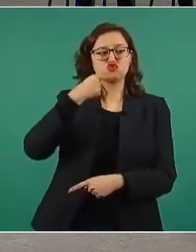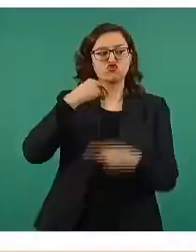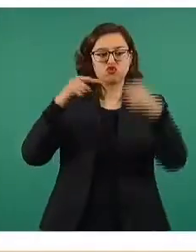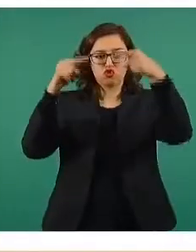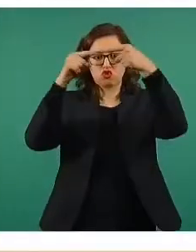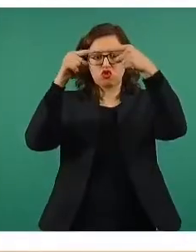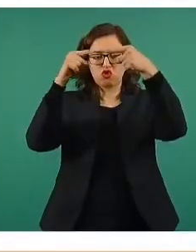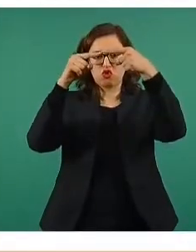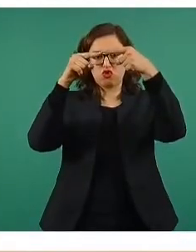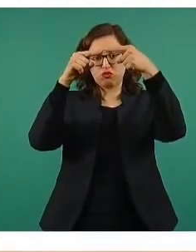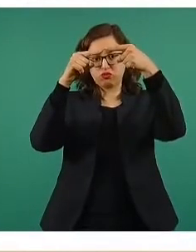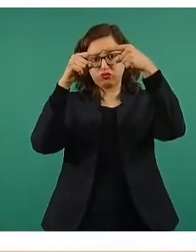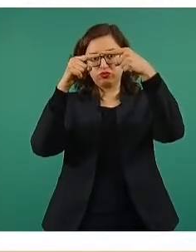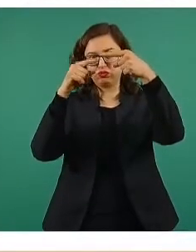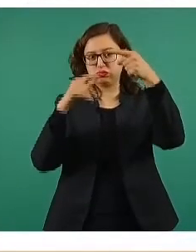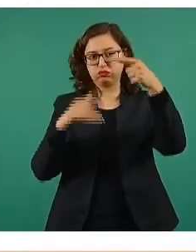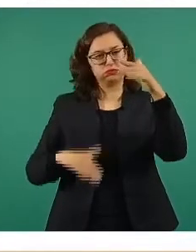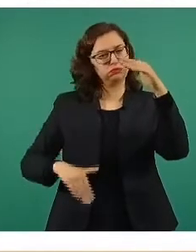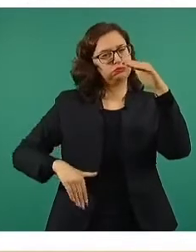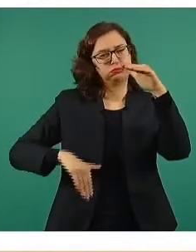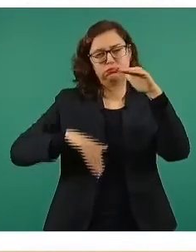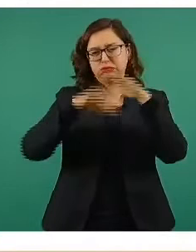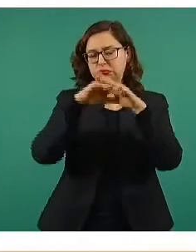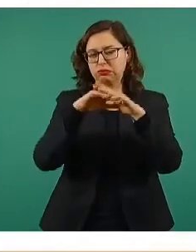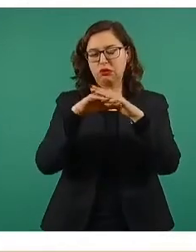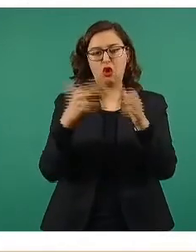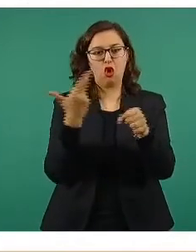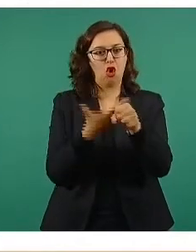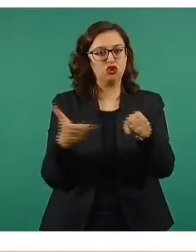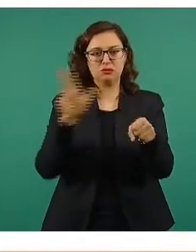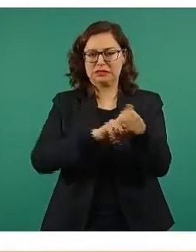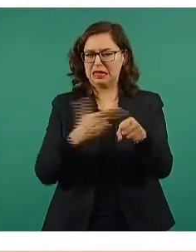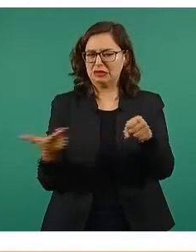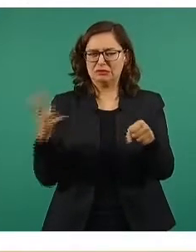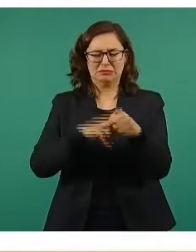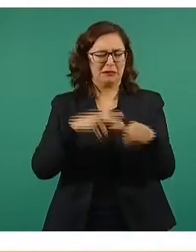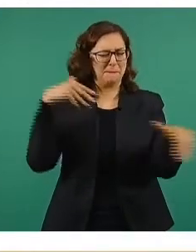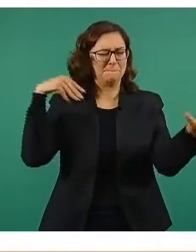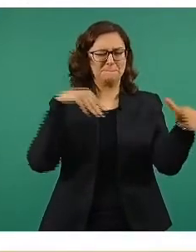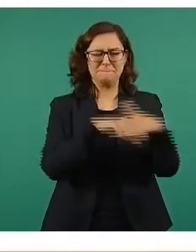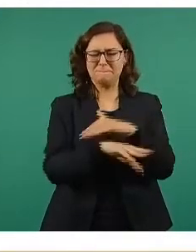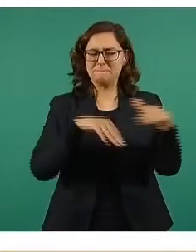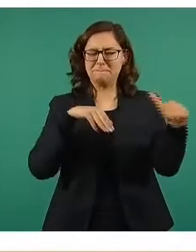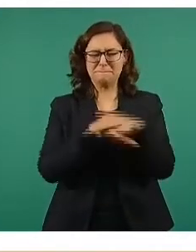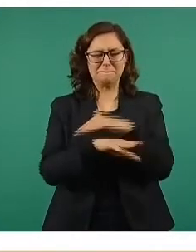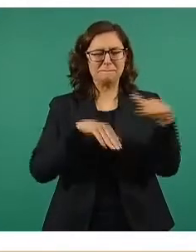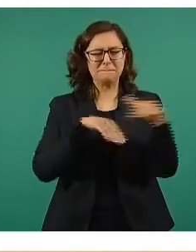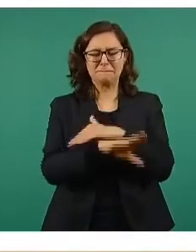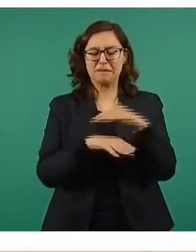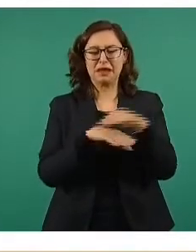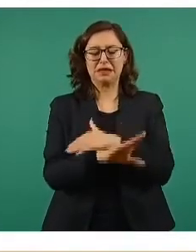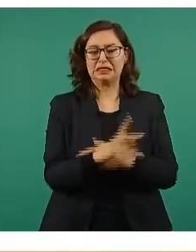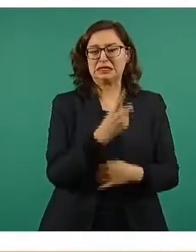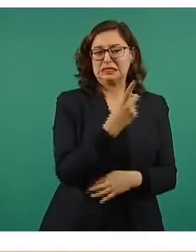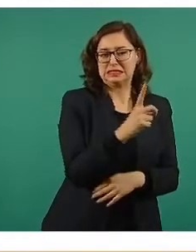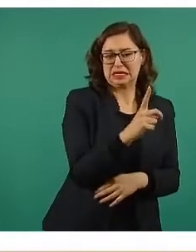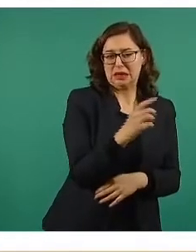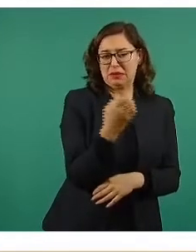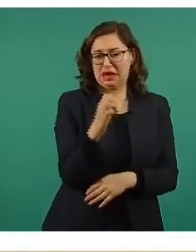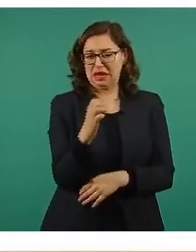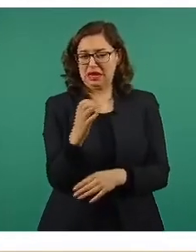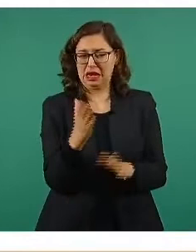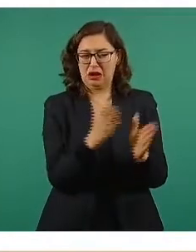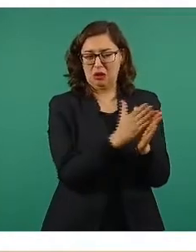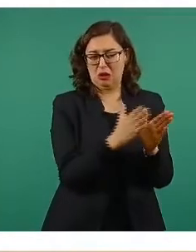roja, y es la punta de esa segunda oleada que ocurrió al final de diciembre y en las primeras